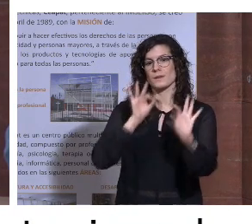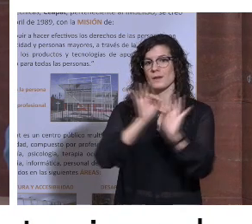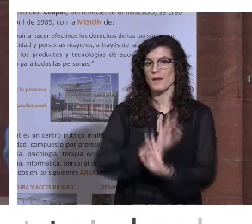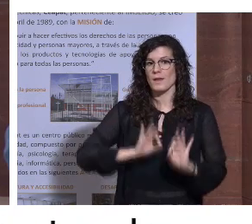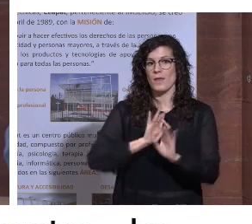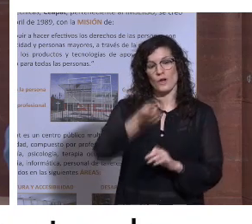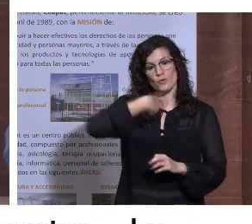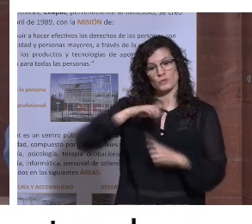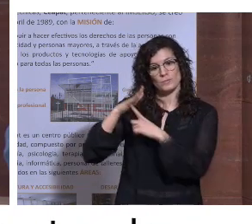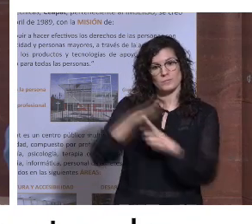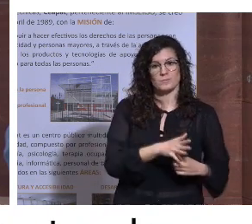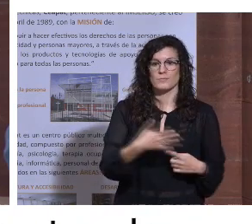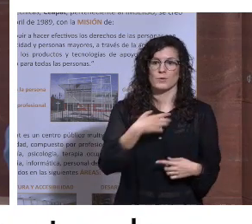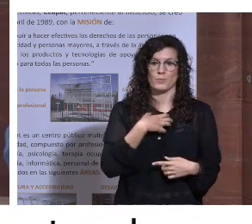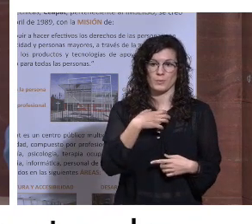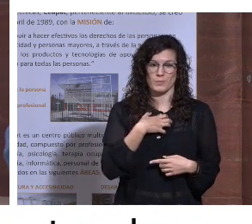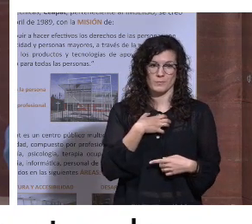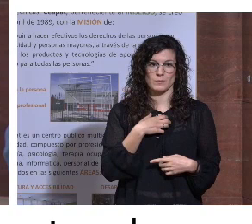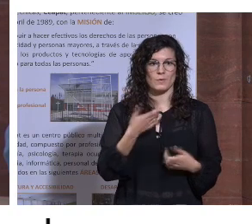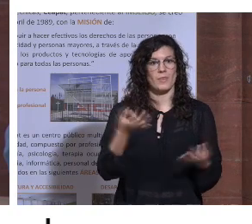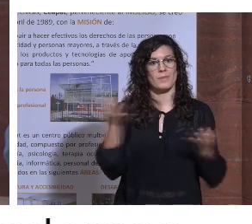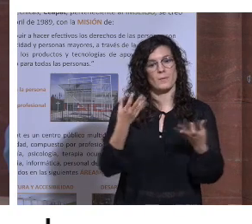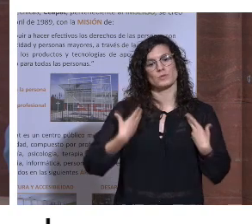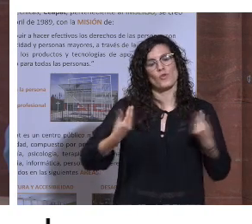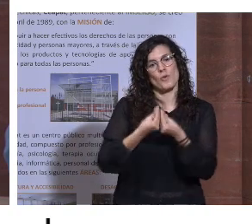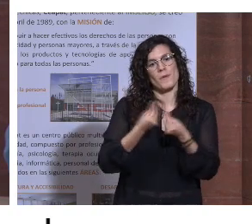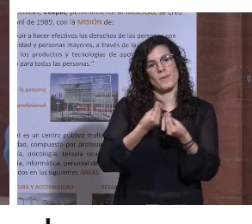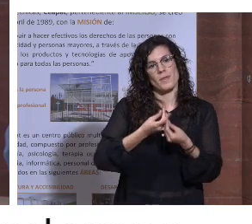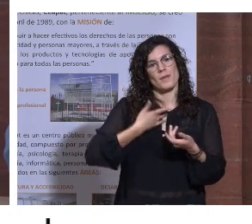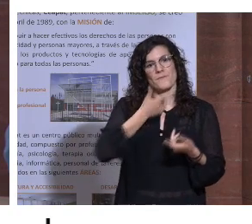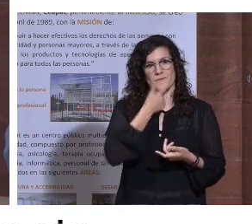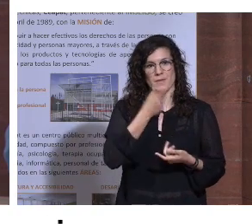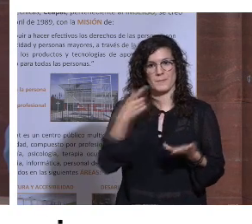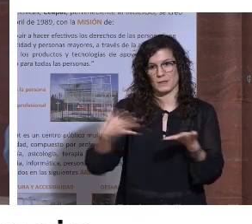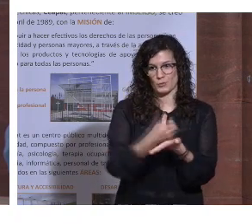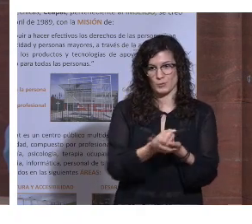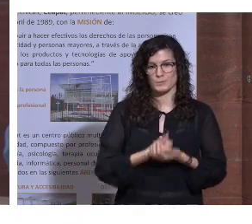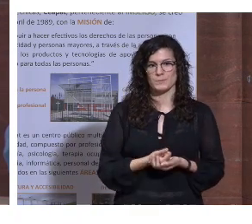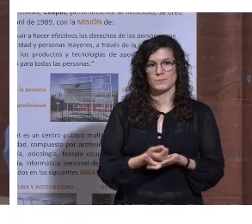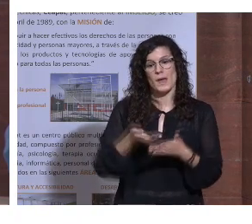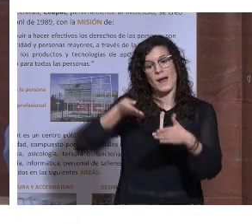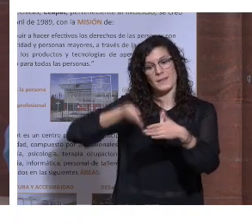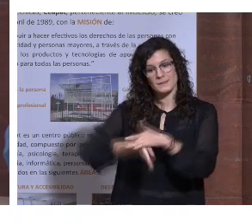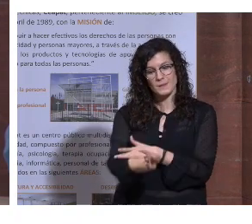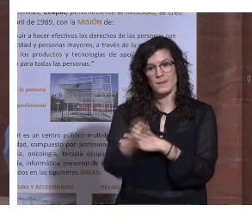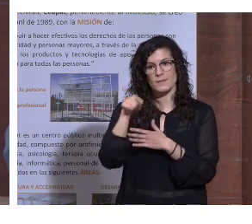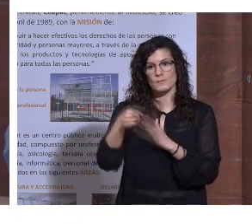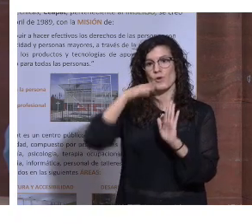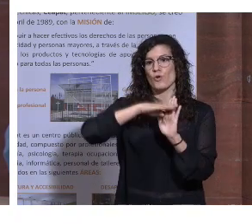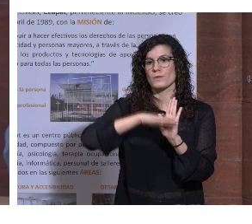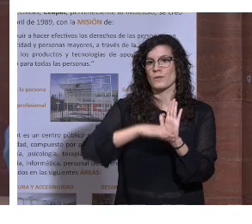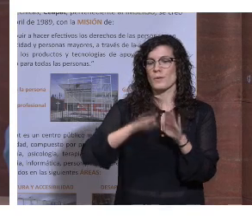podemos discriminar y hacer esta convivencia inclusiva. La accesibilidad es una condición, decía,